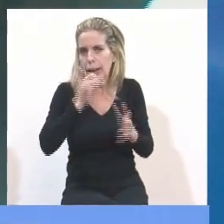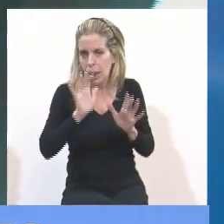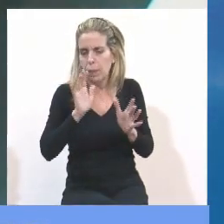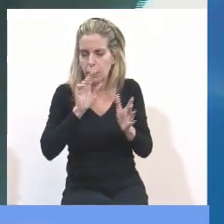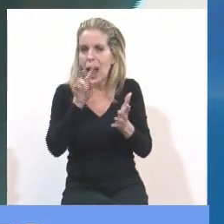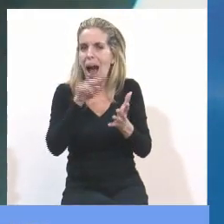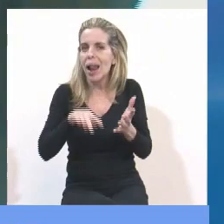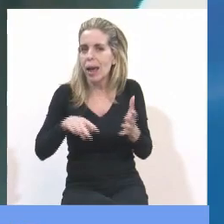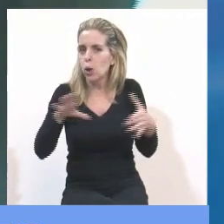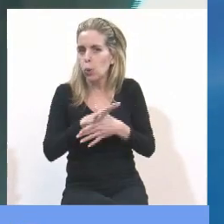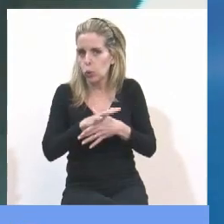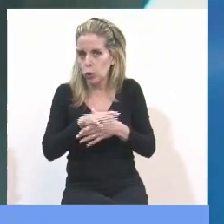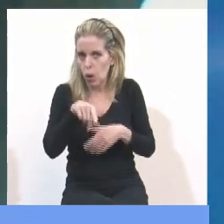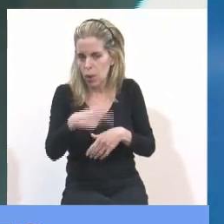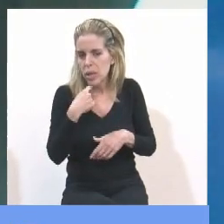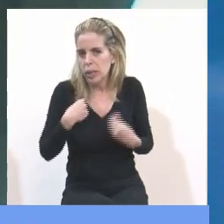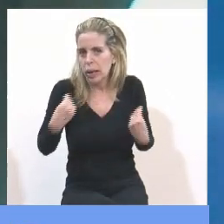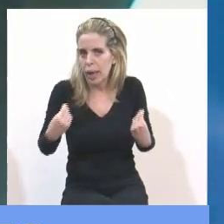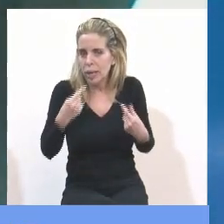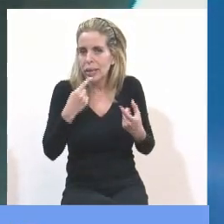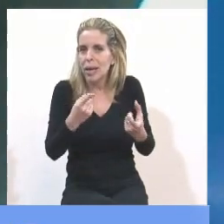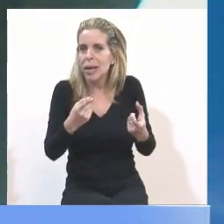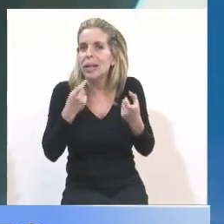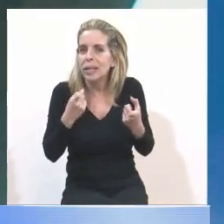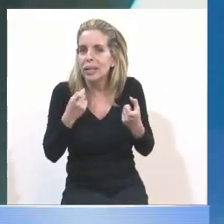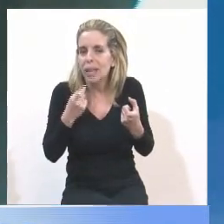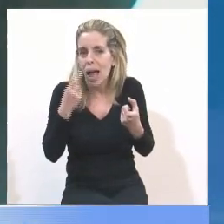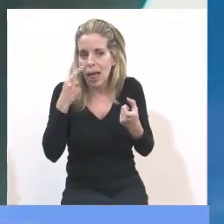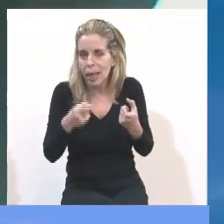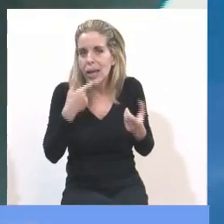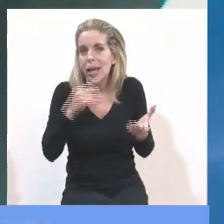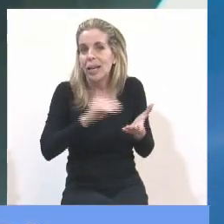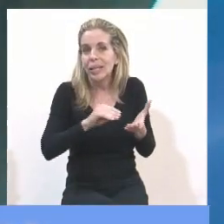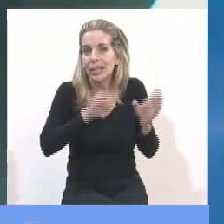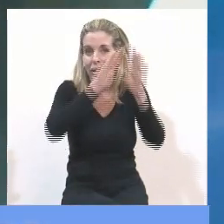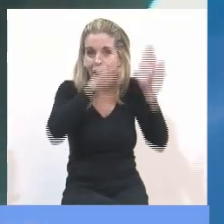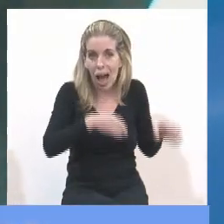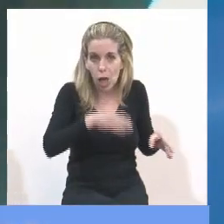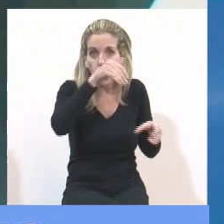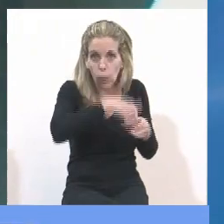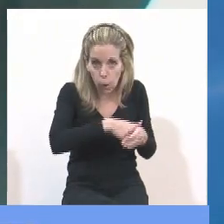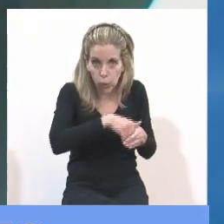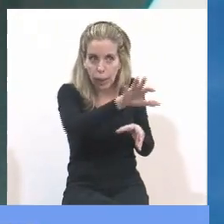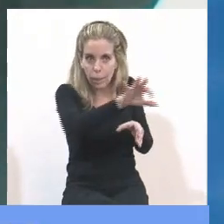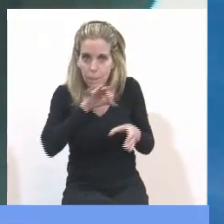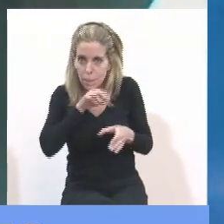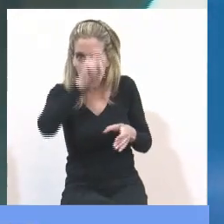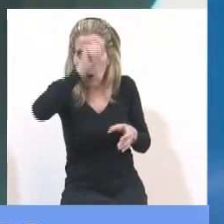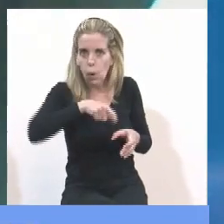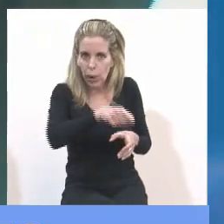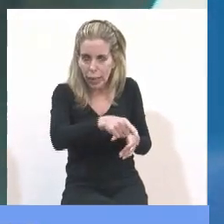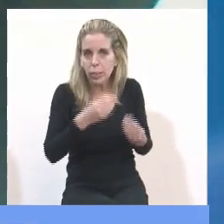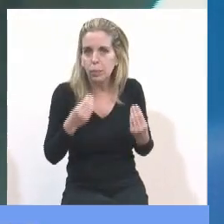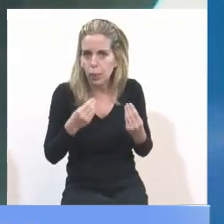a leer textualmente. Responde que la necesidad de la colaboración del Senado tendrá un efecto considerable, aunque en